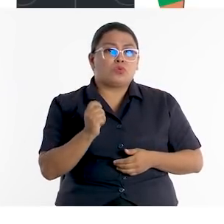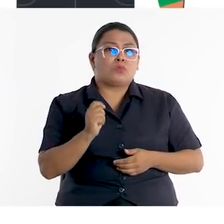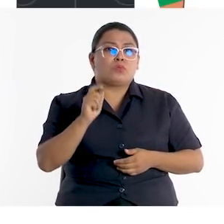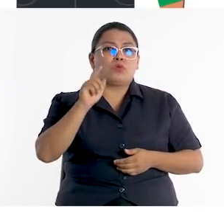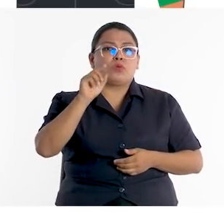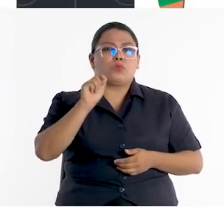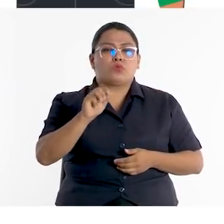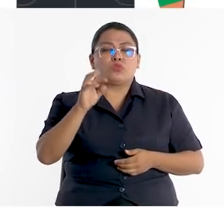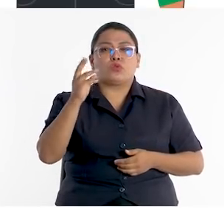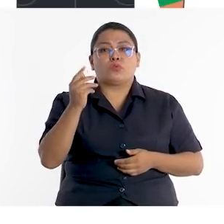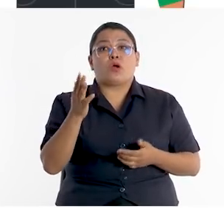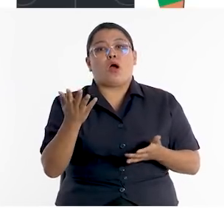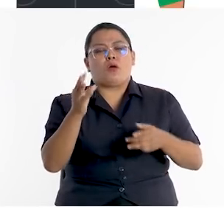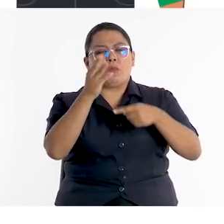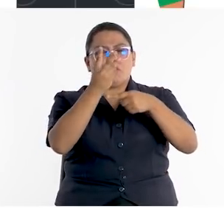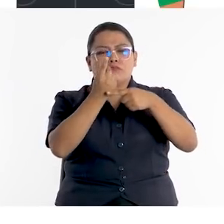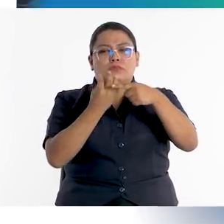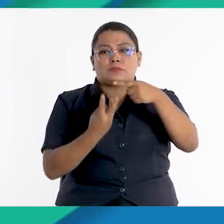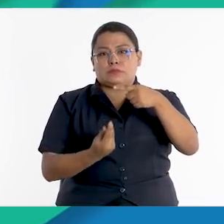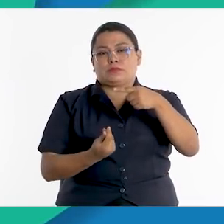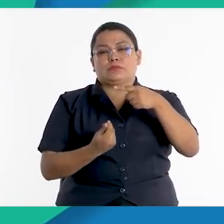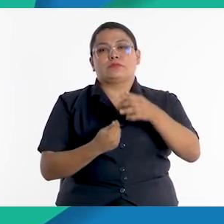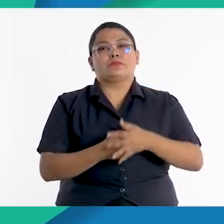decimal o una fracción.